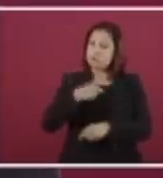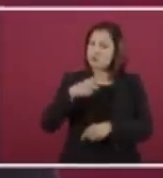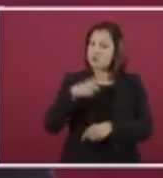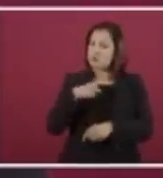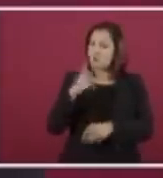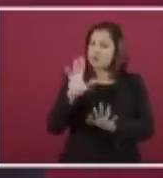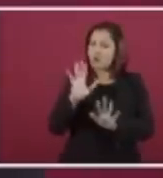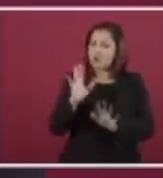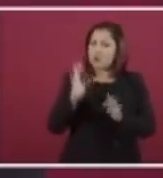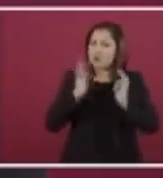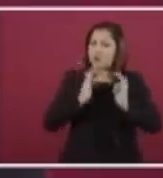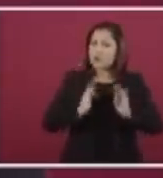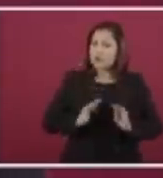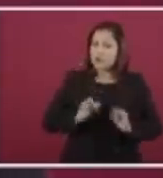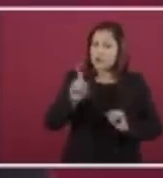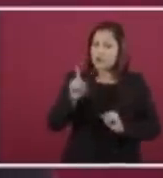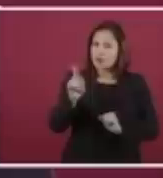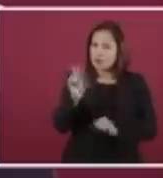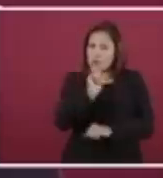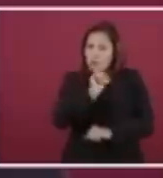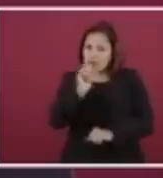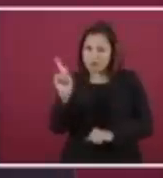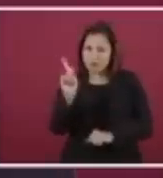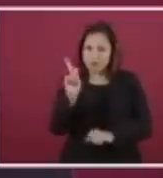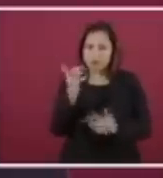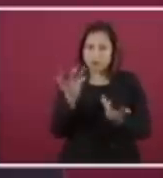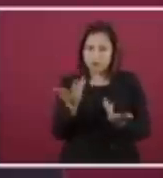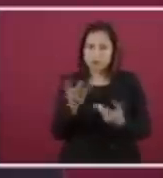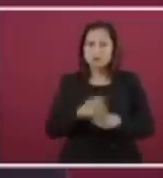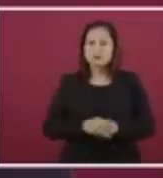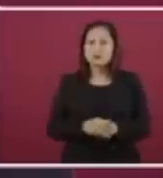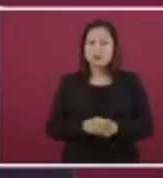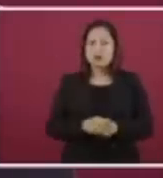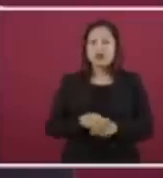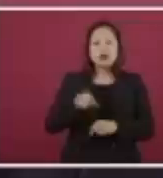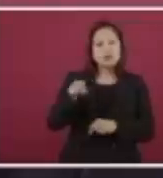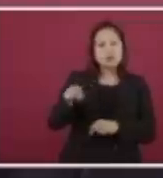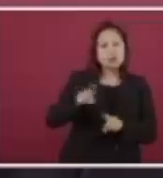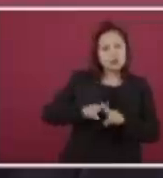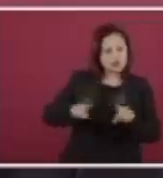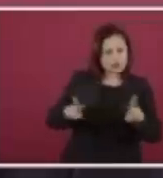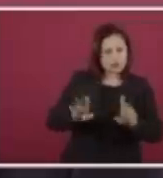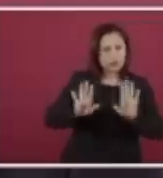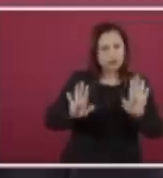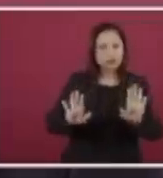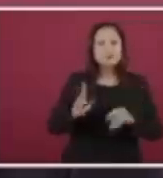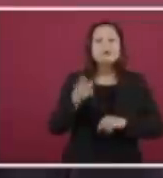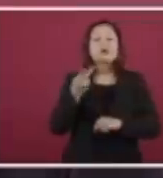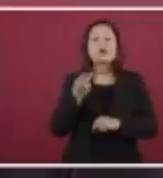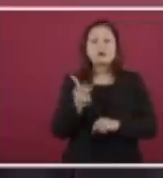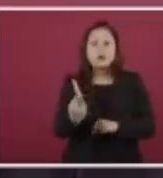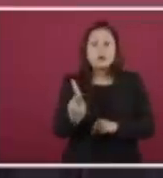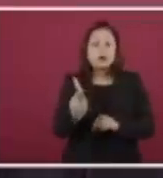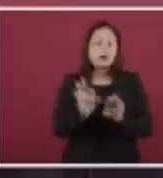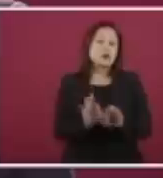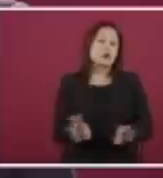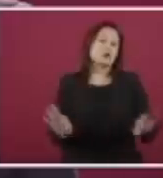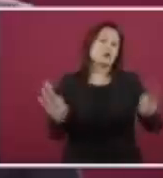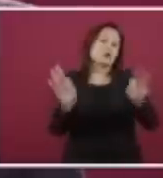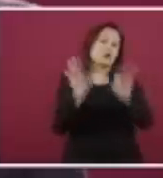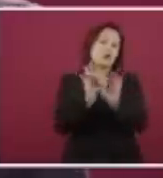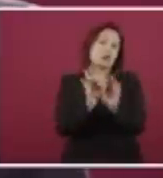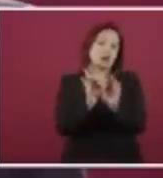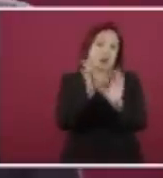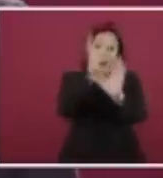No es tu caso, pero sirve que definamos como regla no